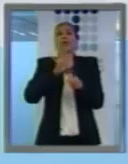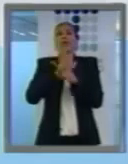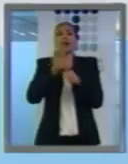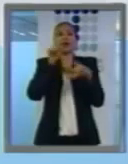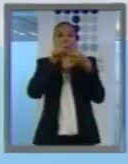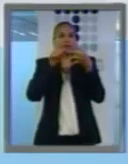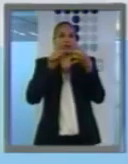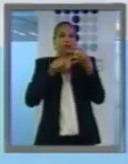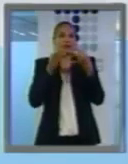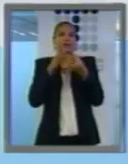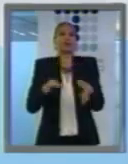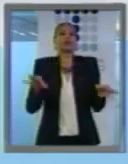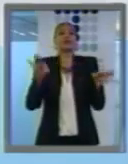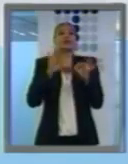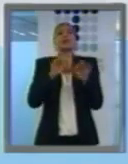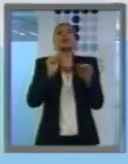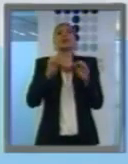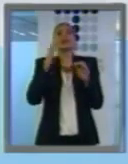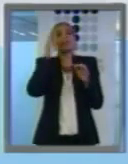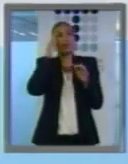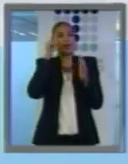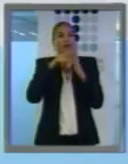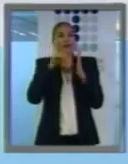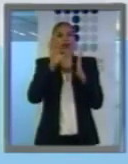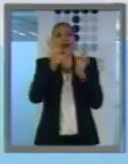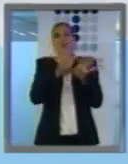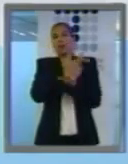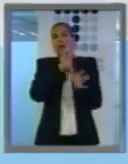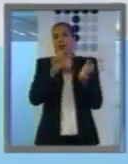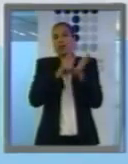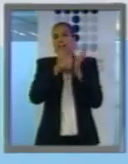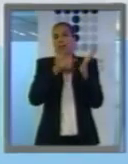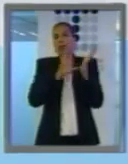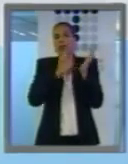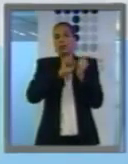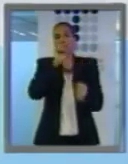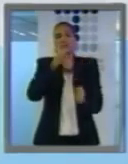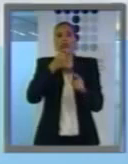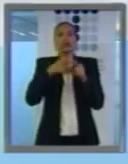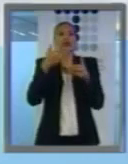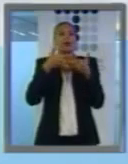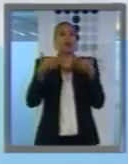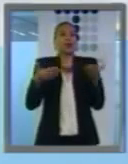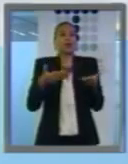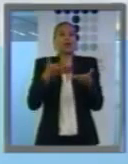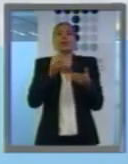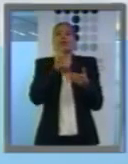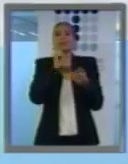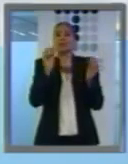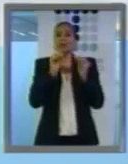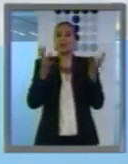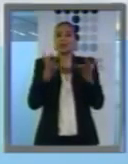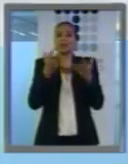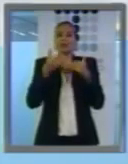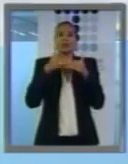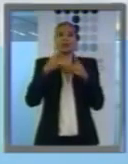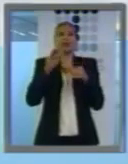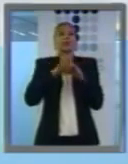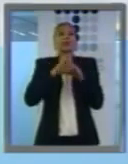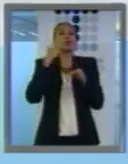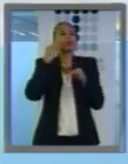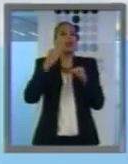implica esta reforma constitucional articulada con el Sistema Nacional, que no es nada fácil, y empezaré yo por la